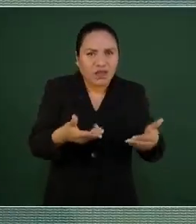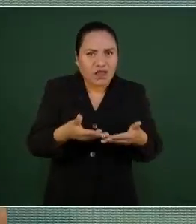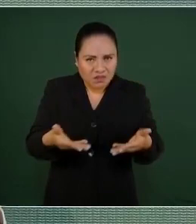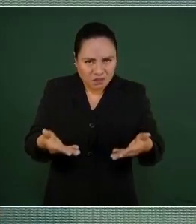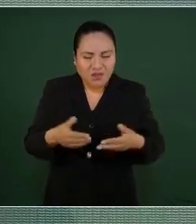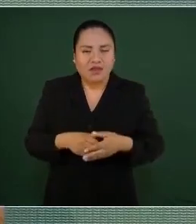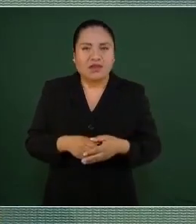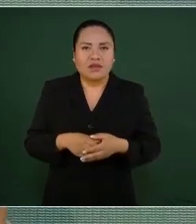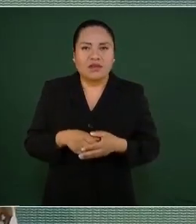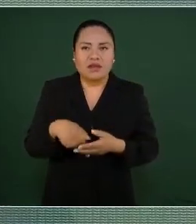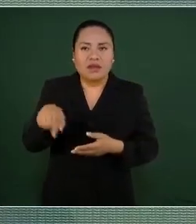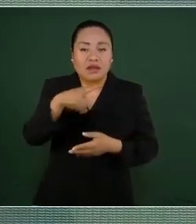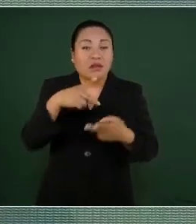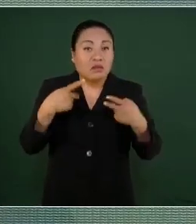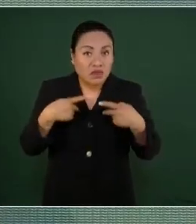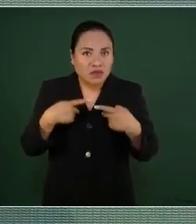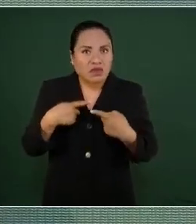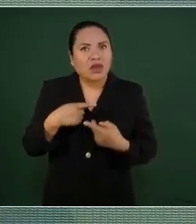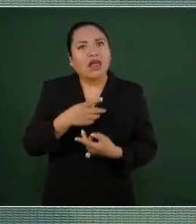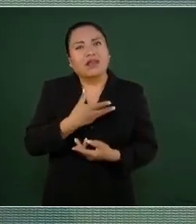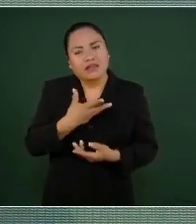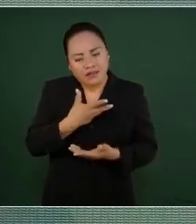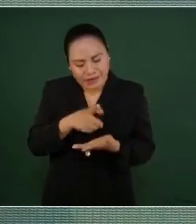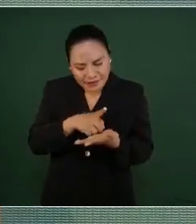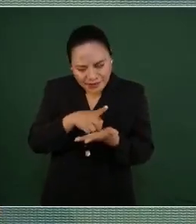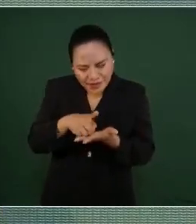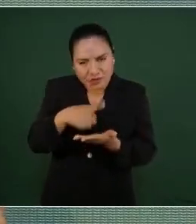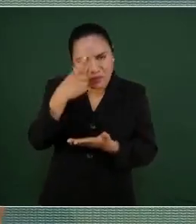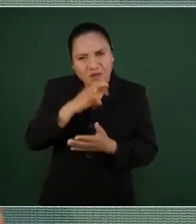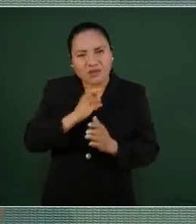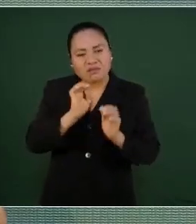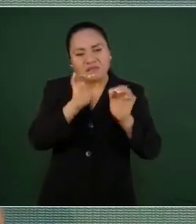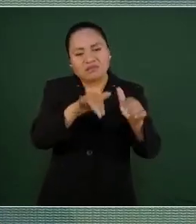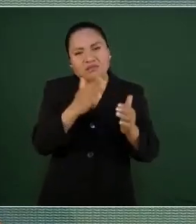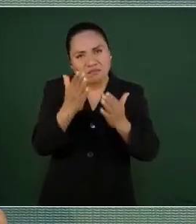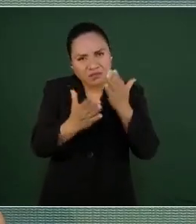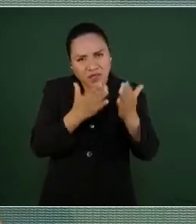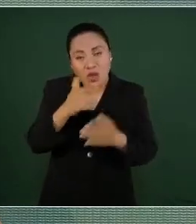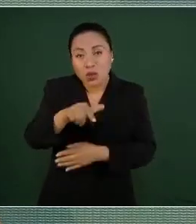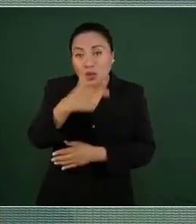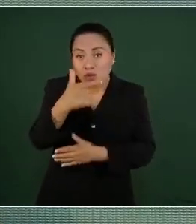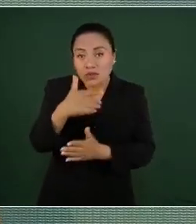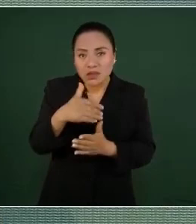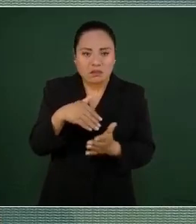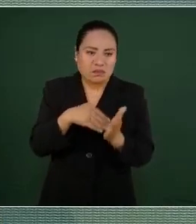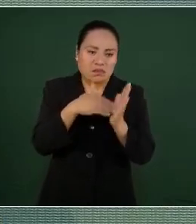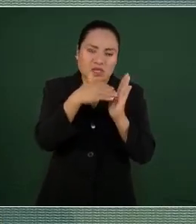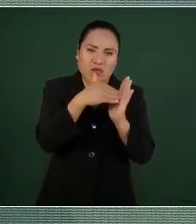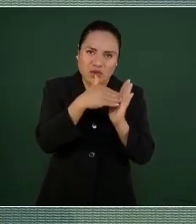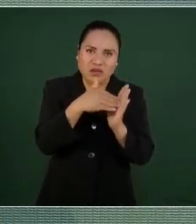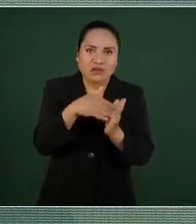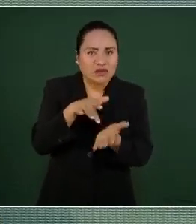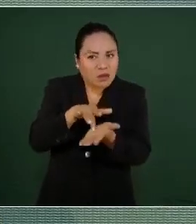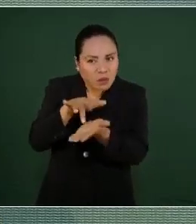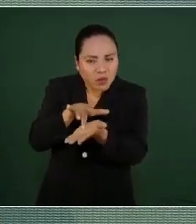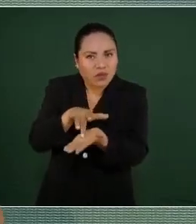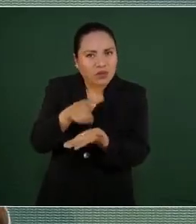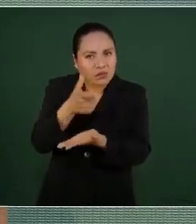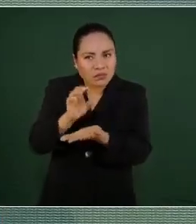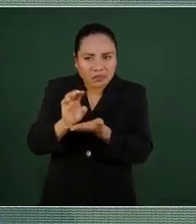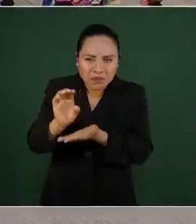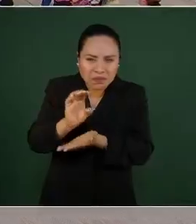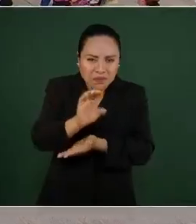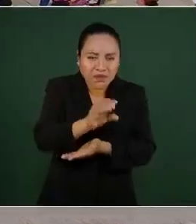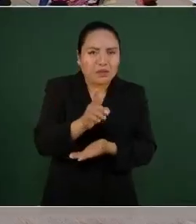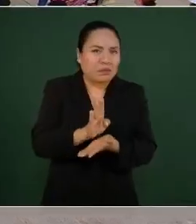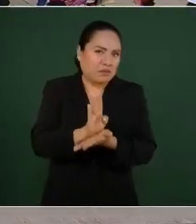garantizándose el derecho al estudio. Son 12 millones de becas para los jóvenes de